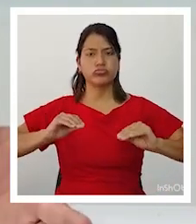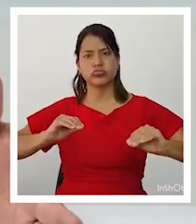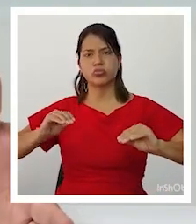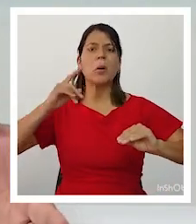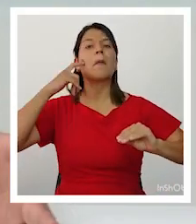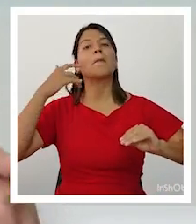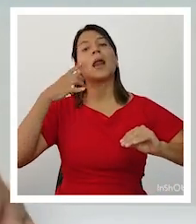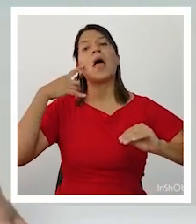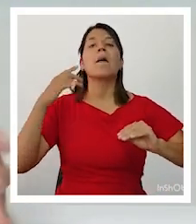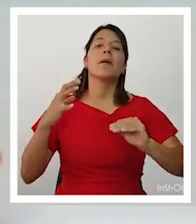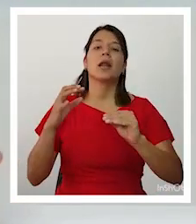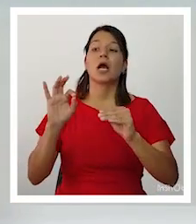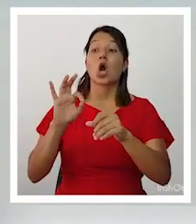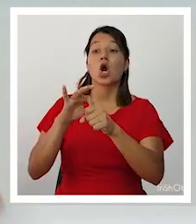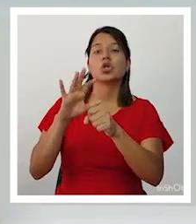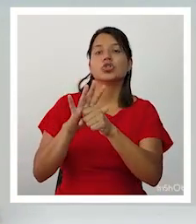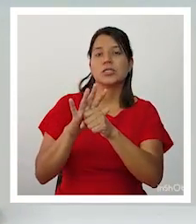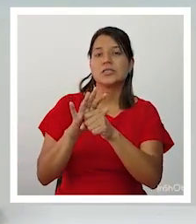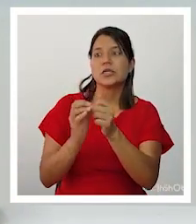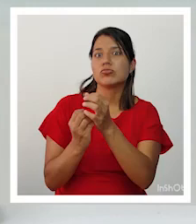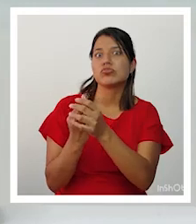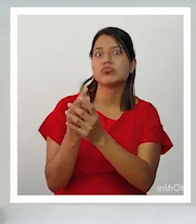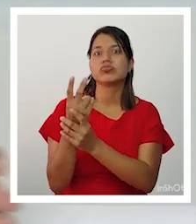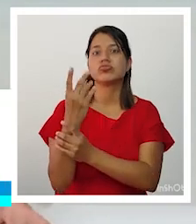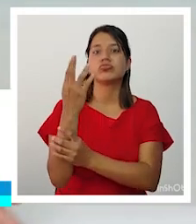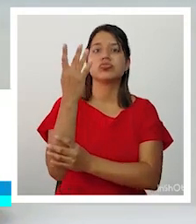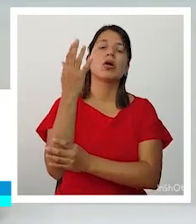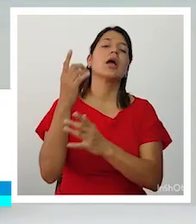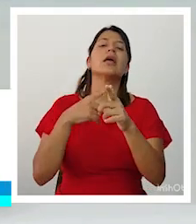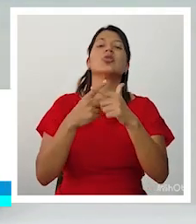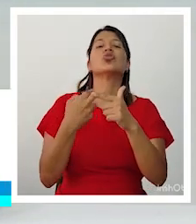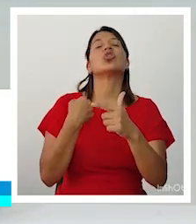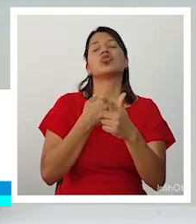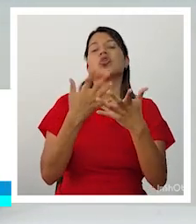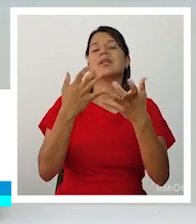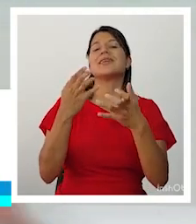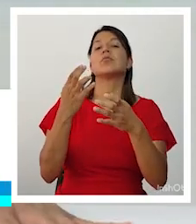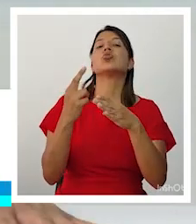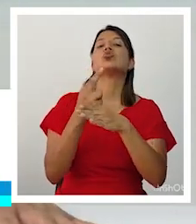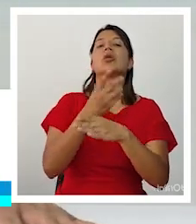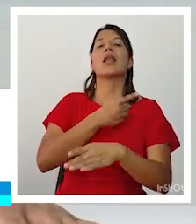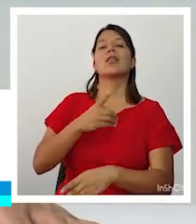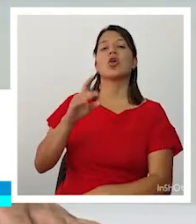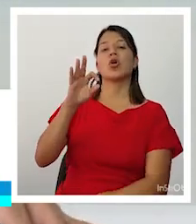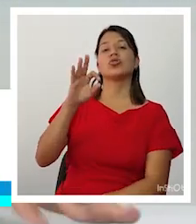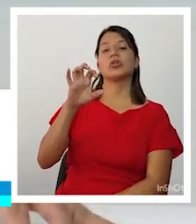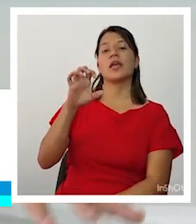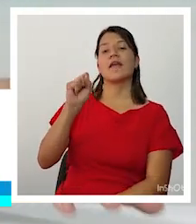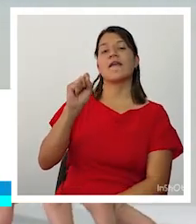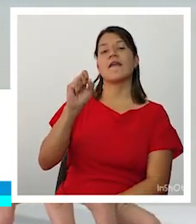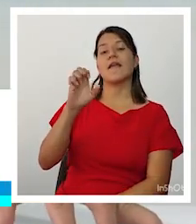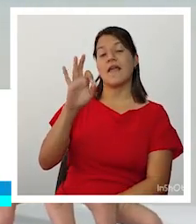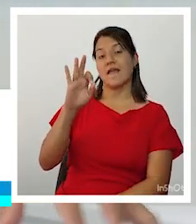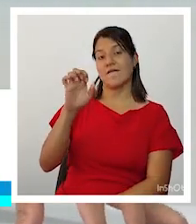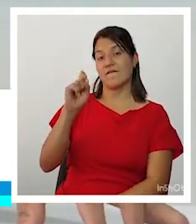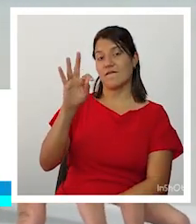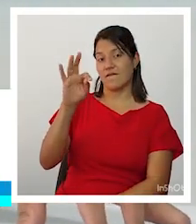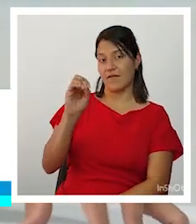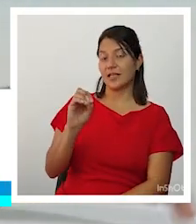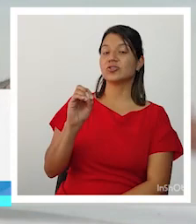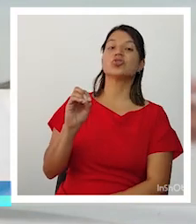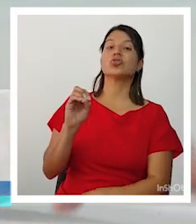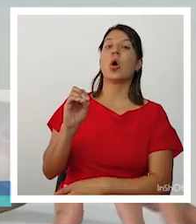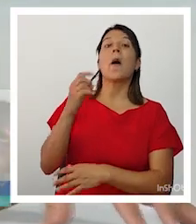al dios Hefesto, no solamente como el de la guerra, sino que también que el de fueron los inicios de la